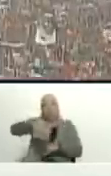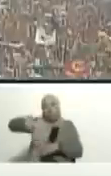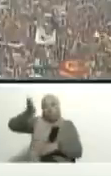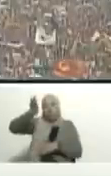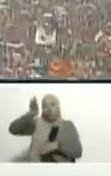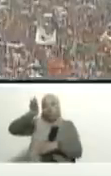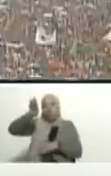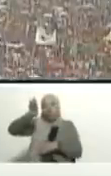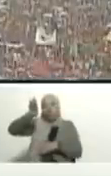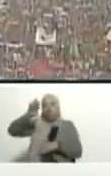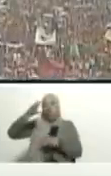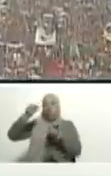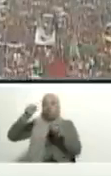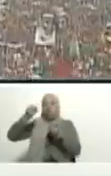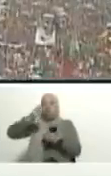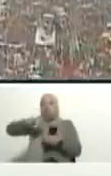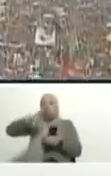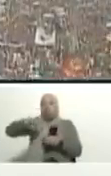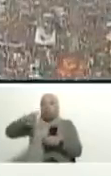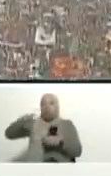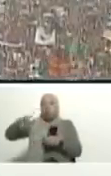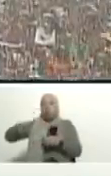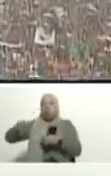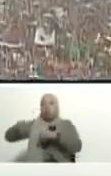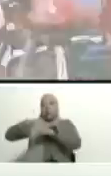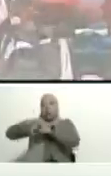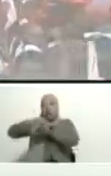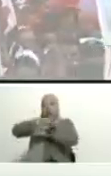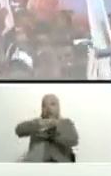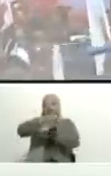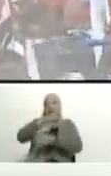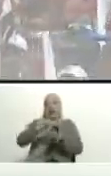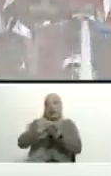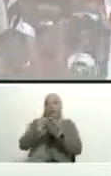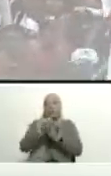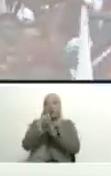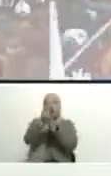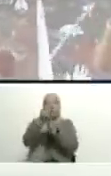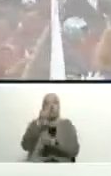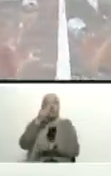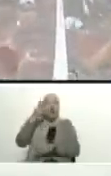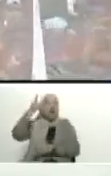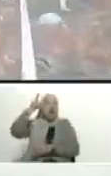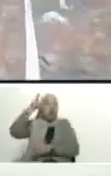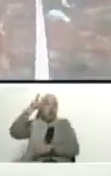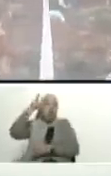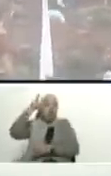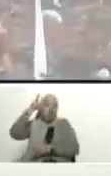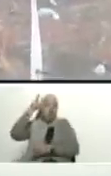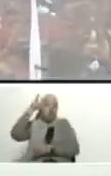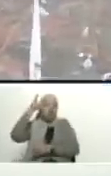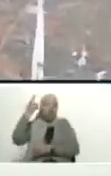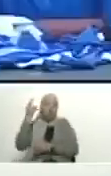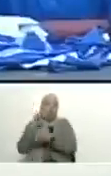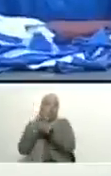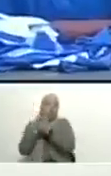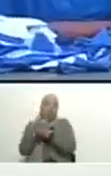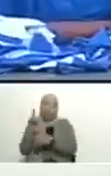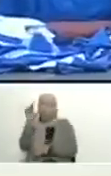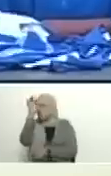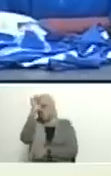Desborde. El arquitecto de aquello fue nuestro gran Darío Vivas. Yo no sé cómo hacía